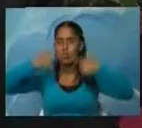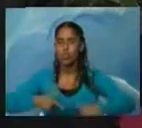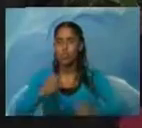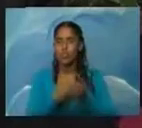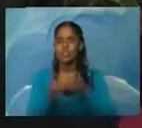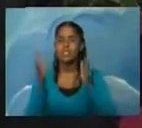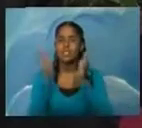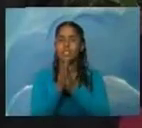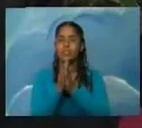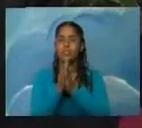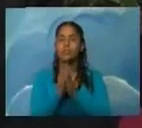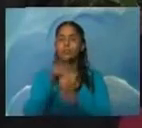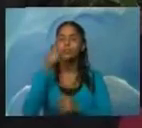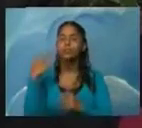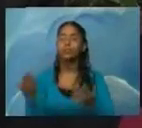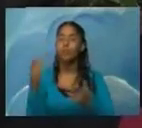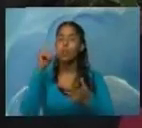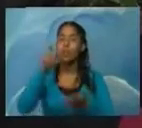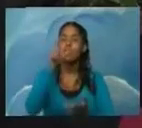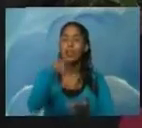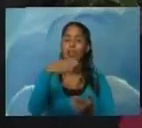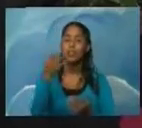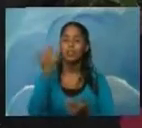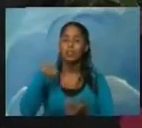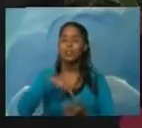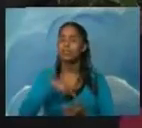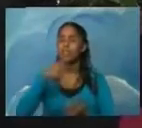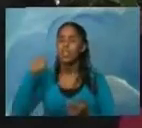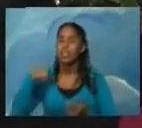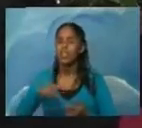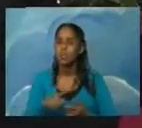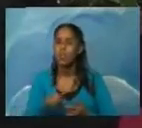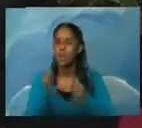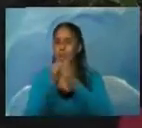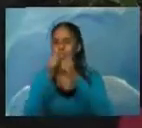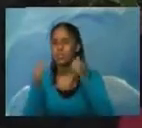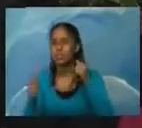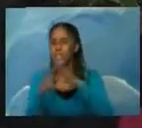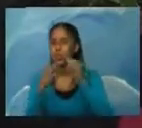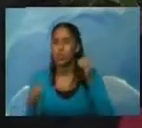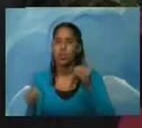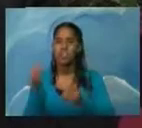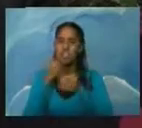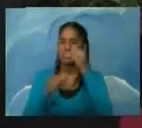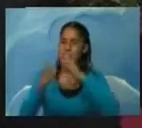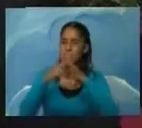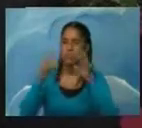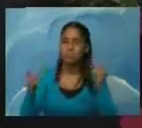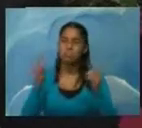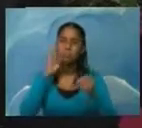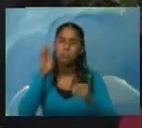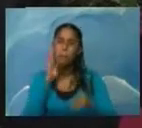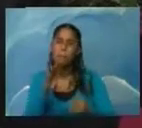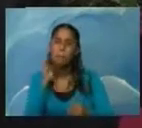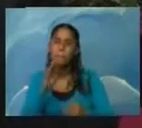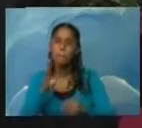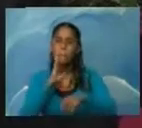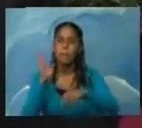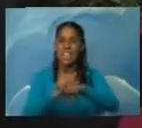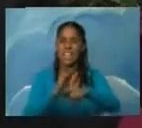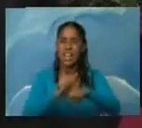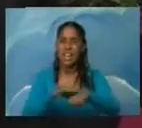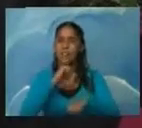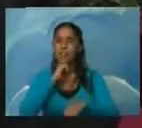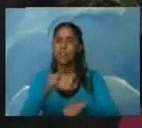santo. Dije, ¿cuál es la enseñanza? Bueno, que nosotros tenemos que apartarnos de toda contaminación del pecado. El pecado es como